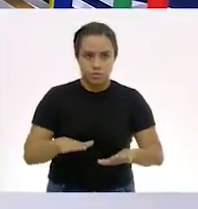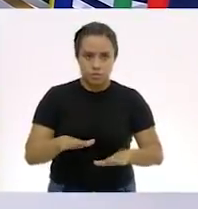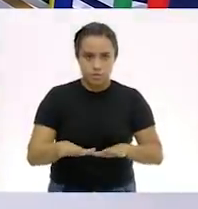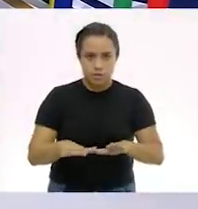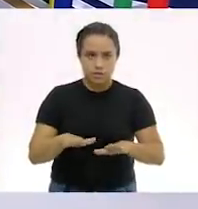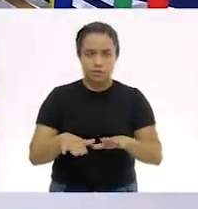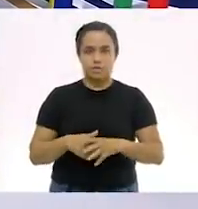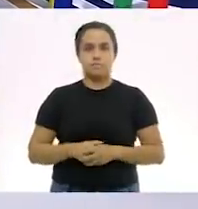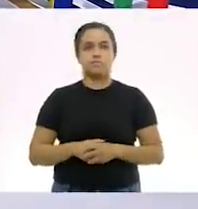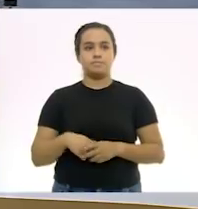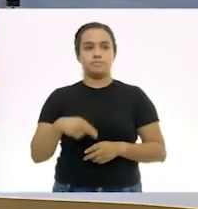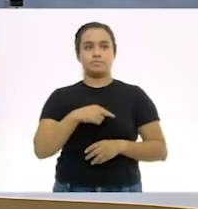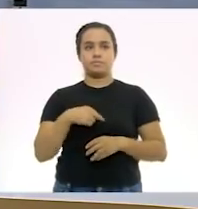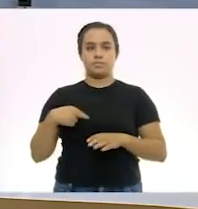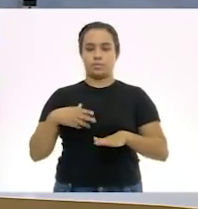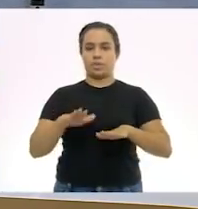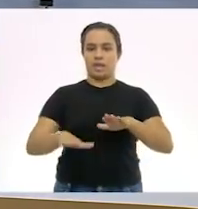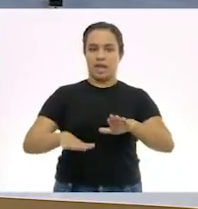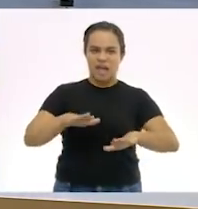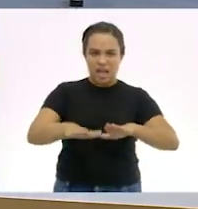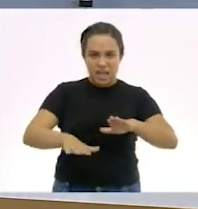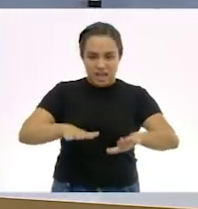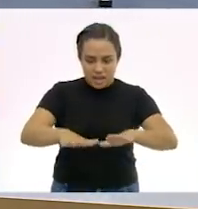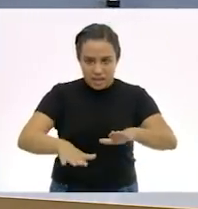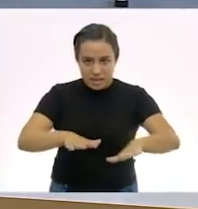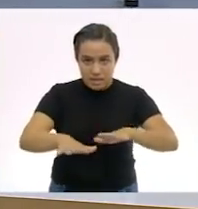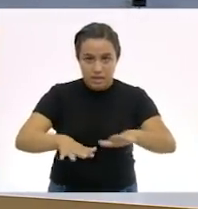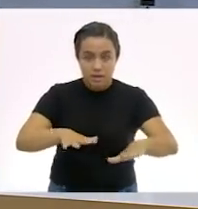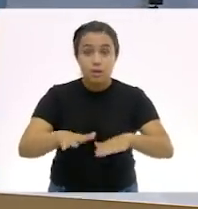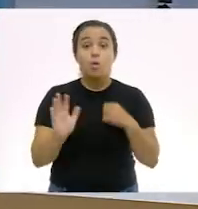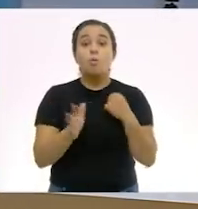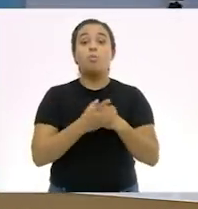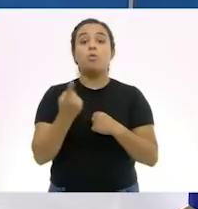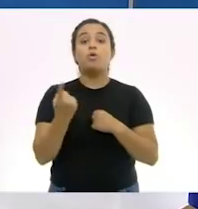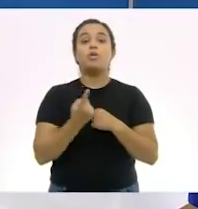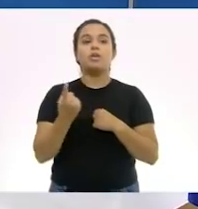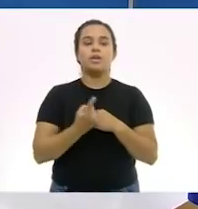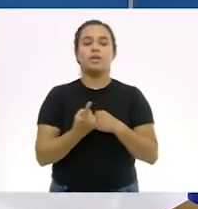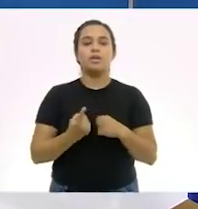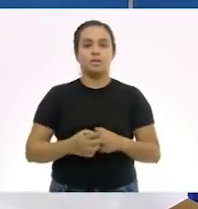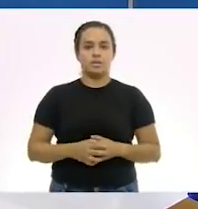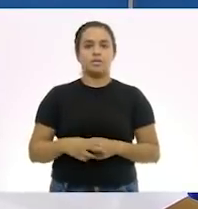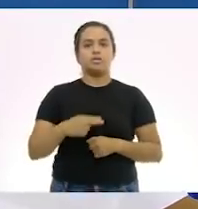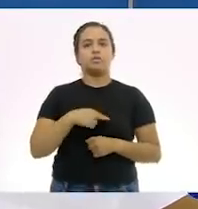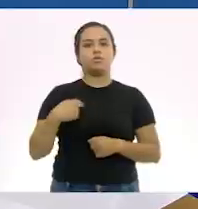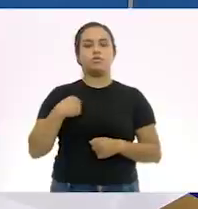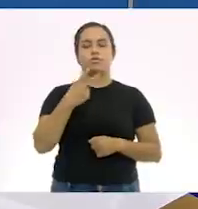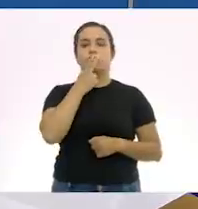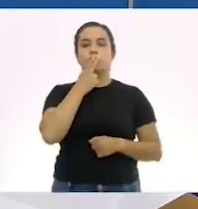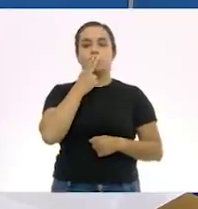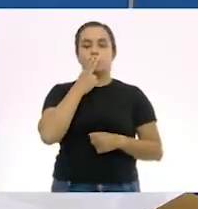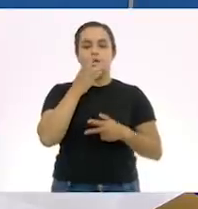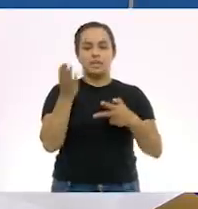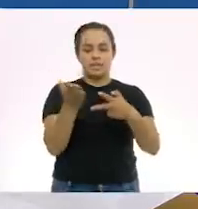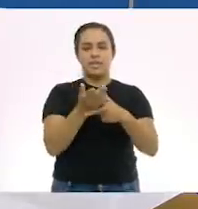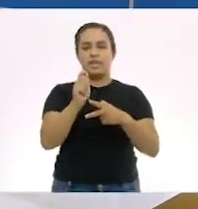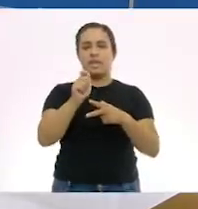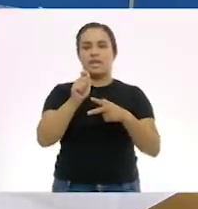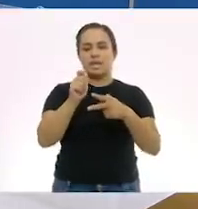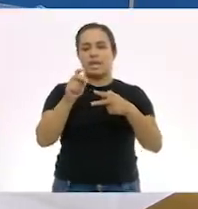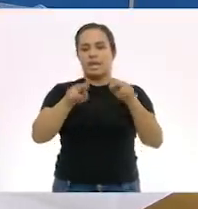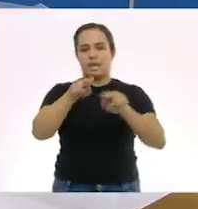estamos tratando de alcanzar algo que se encuentra hasta arriba, ¿ok? Sí. Bueno, pues vamos a explicar ahora el nivel